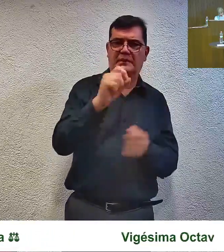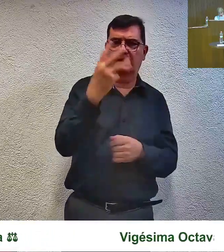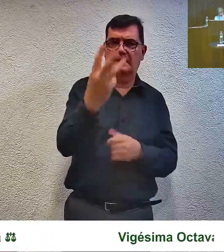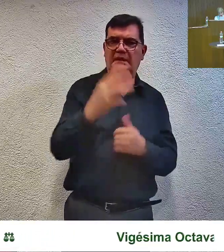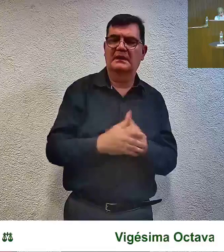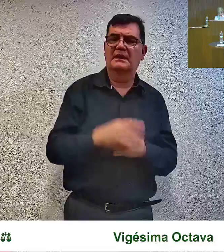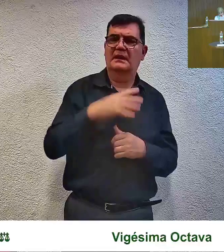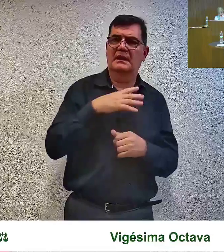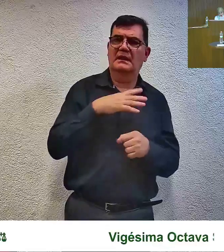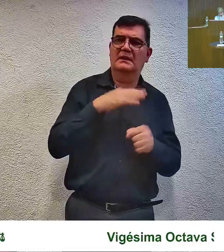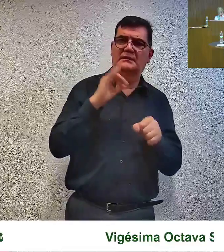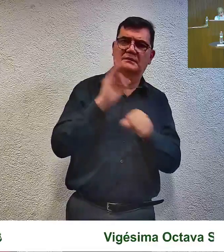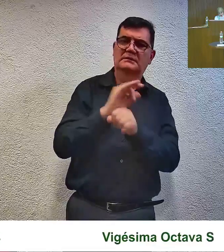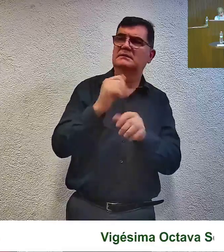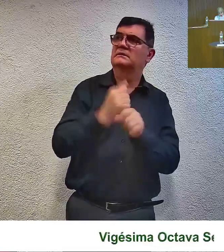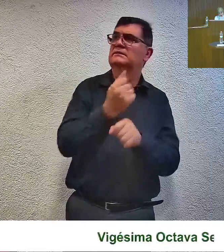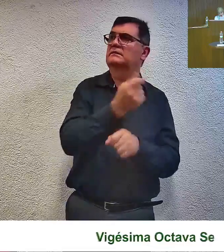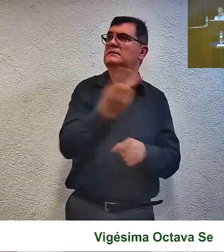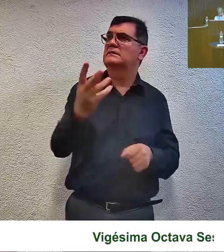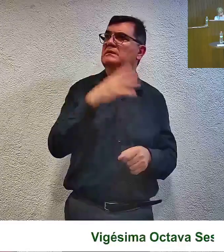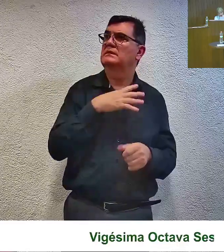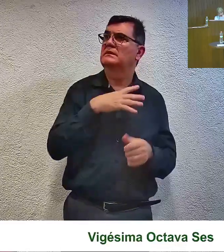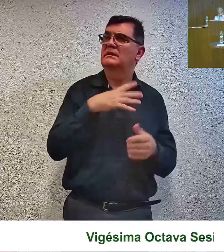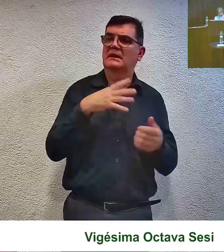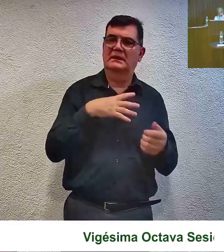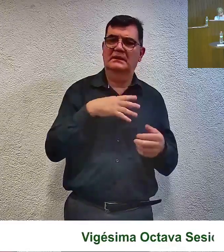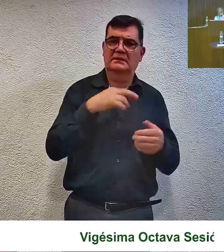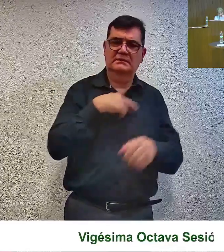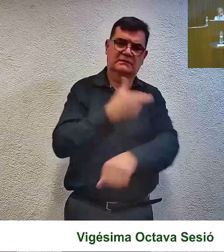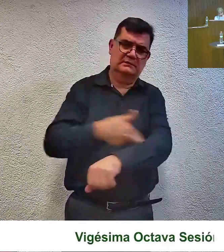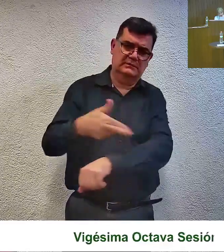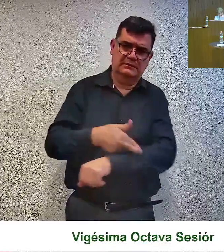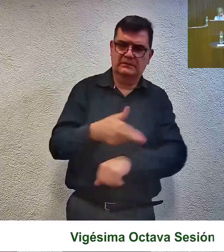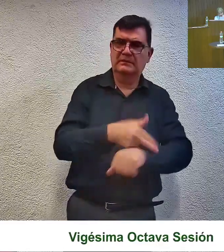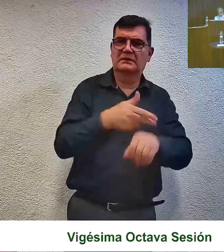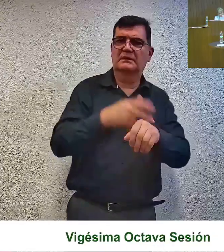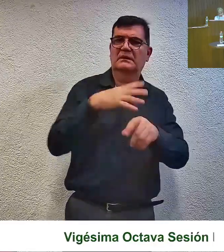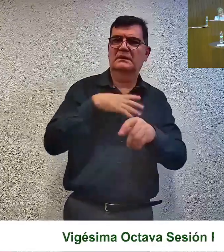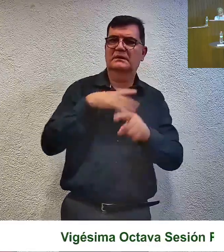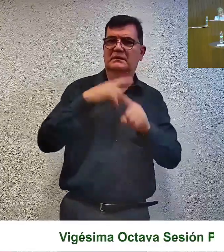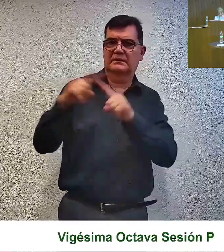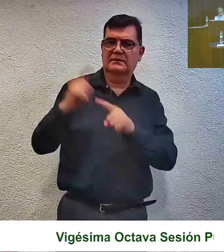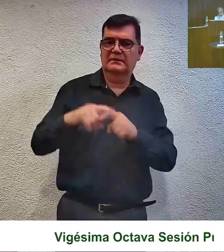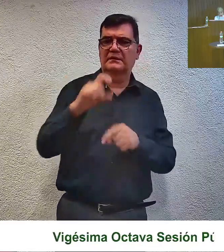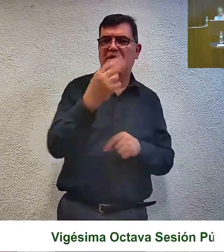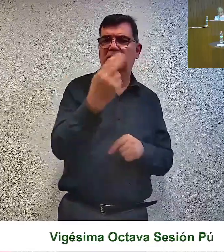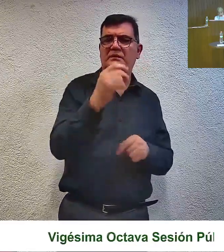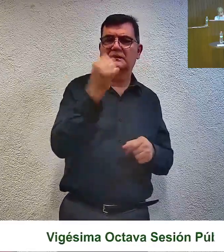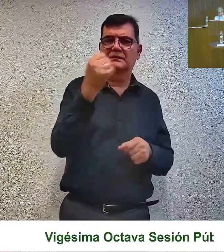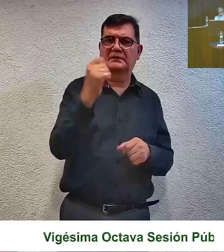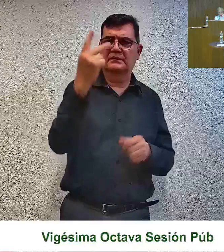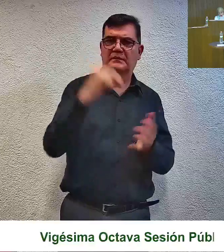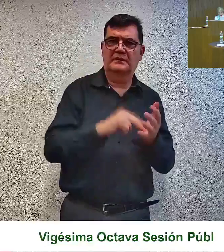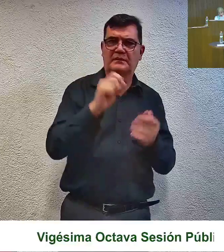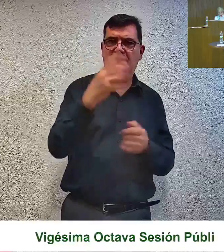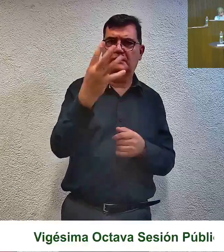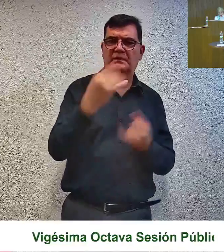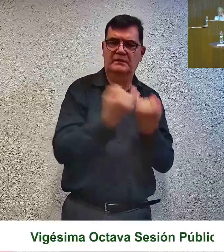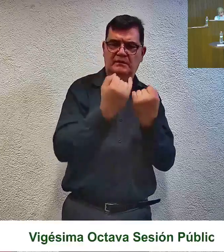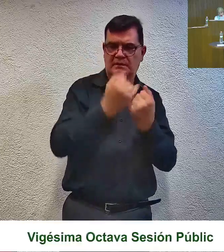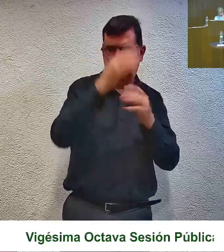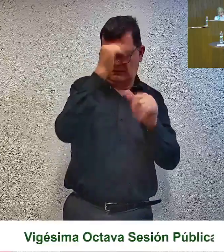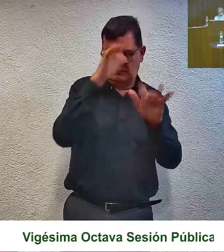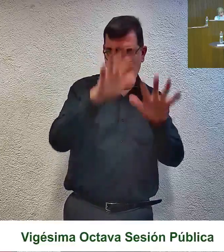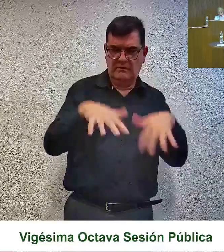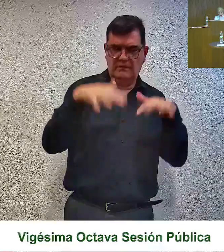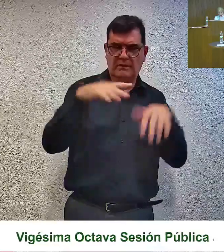El proyecto de la cuenta tiene su génesis en la resolución de fecha 25 de septiembre de 2024, así como en el acuerdo